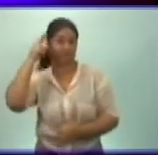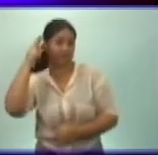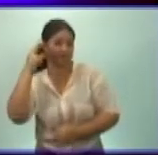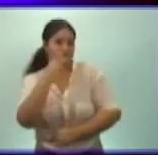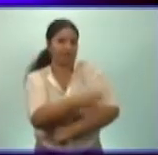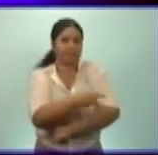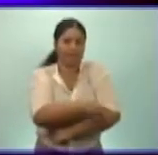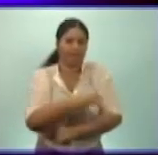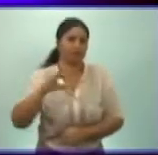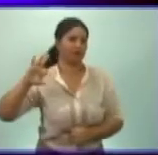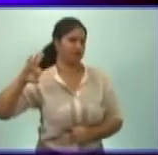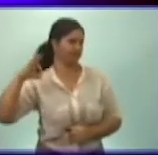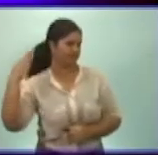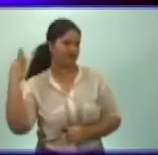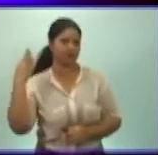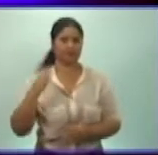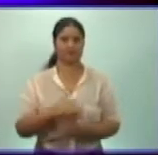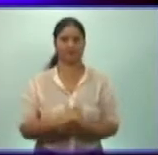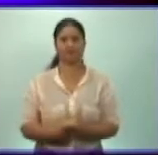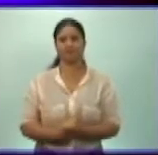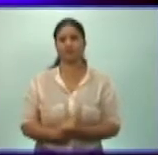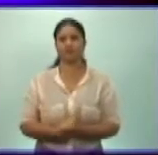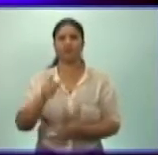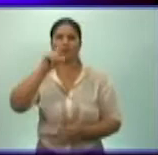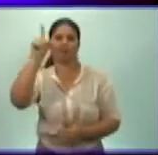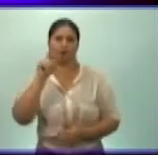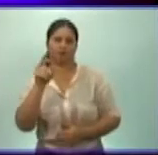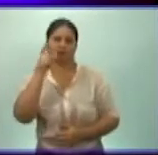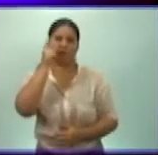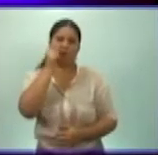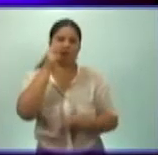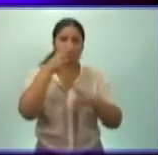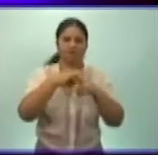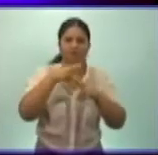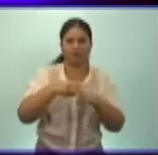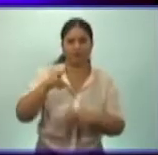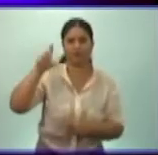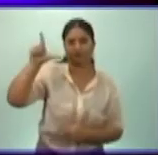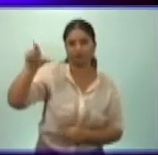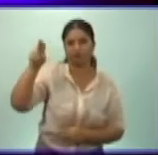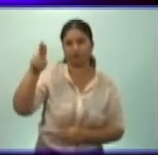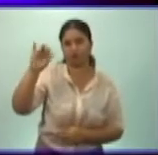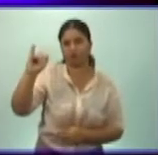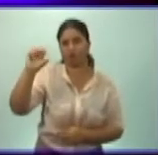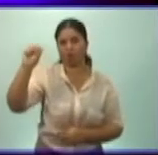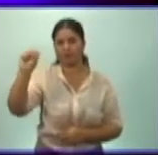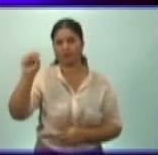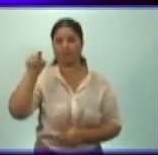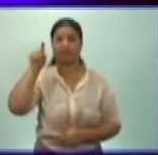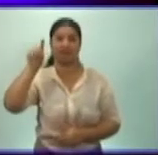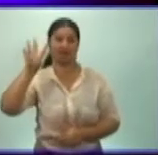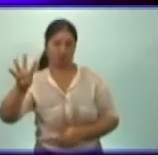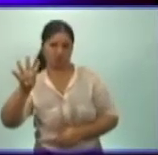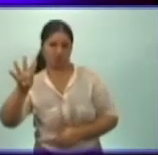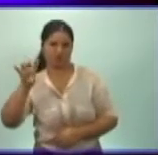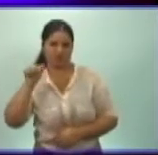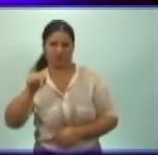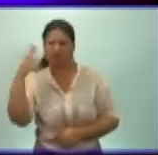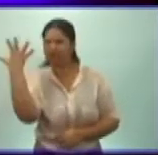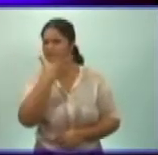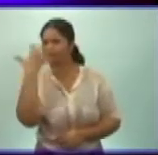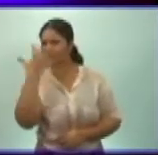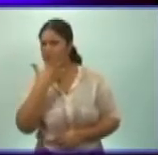de Luis XIV. ¿Quién fue Luis XIV? ¿Por qué se le reconoce como el Rey Sol?